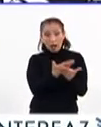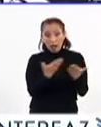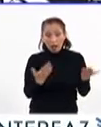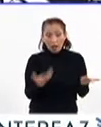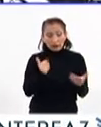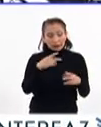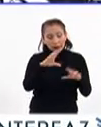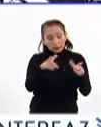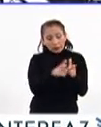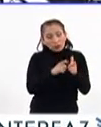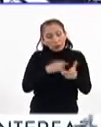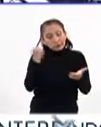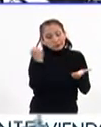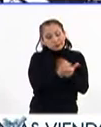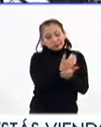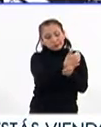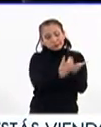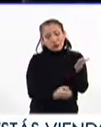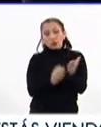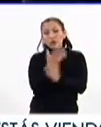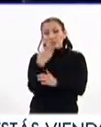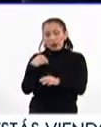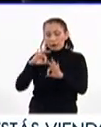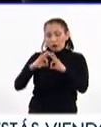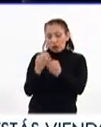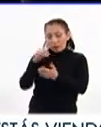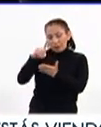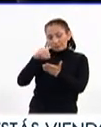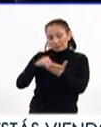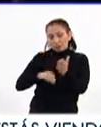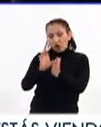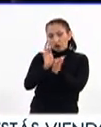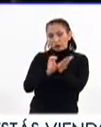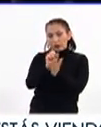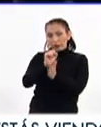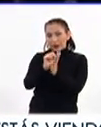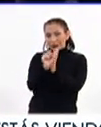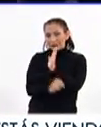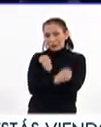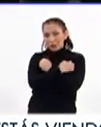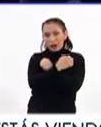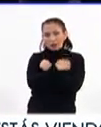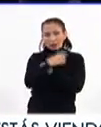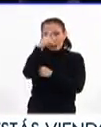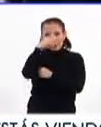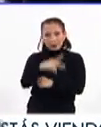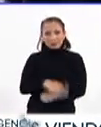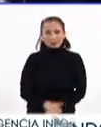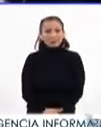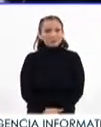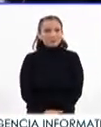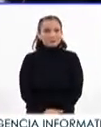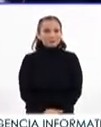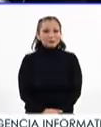actualmente se conforma el dictamen que establezca un nuevo diseño constitucional para el sistema educativo en México.